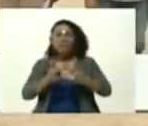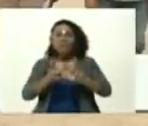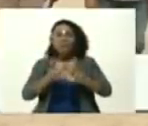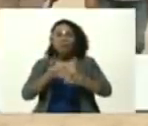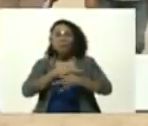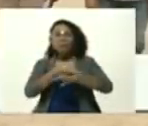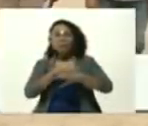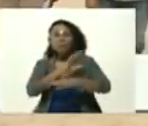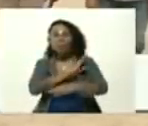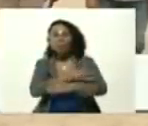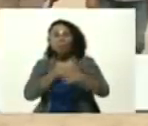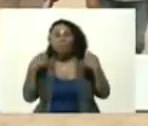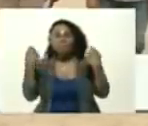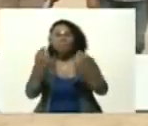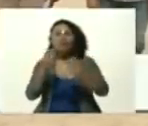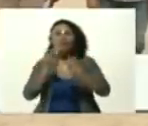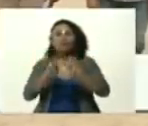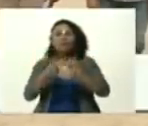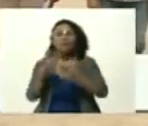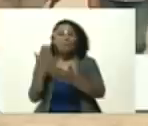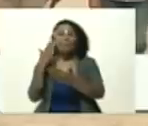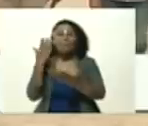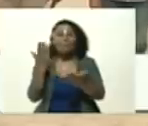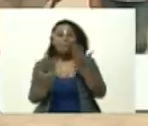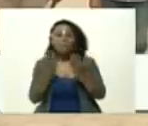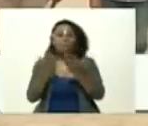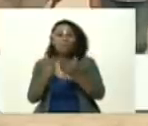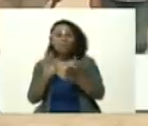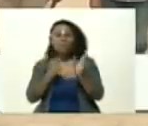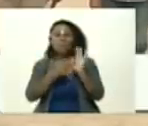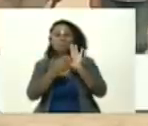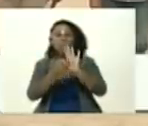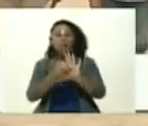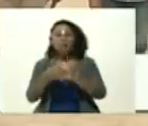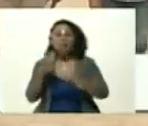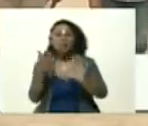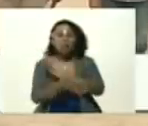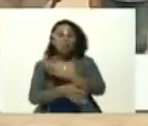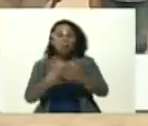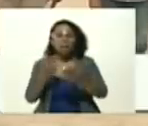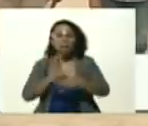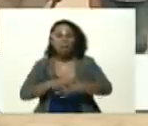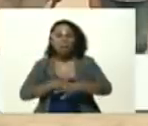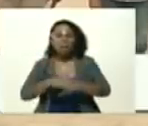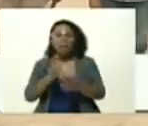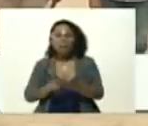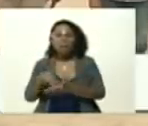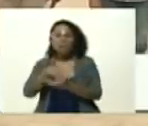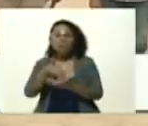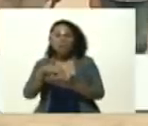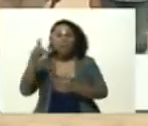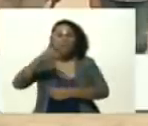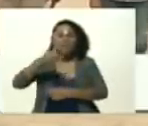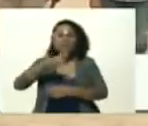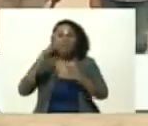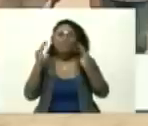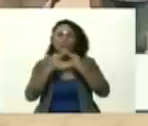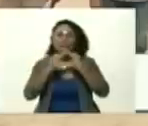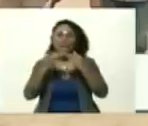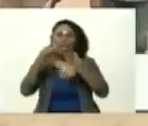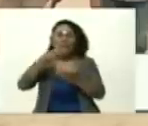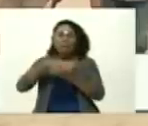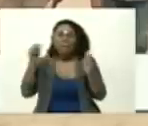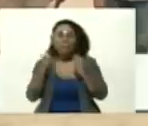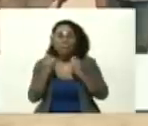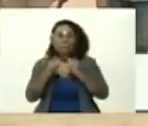Poder Popular para la Vivienda, también nos presente un balance sobre lo que es el levantamiento de la necesidad de vivienda en el estado